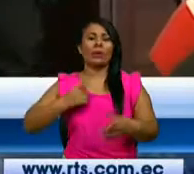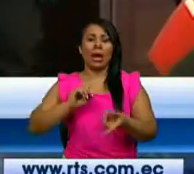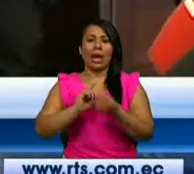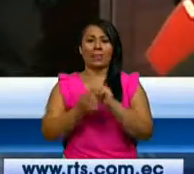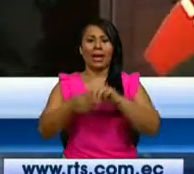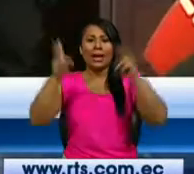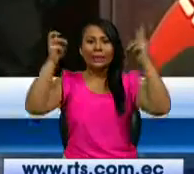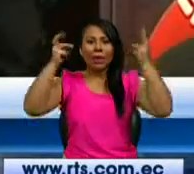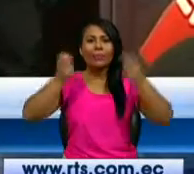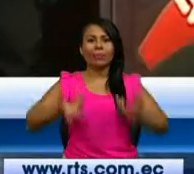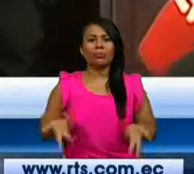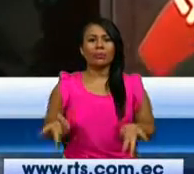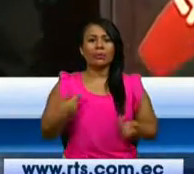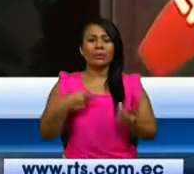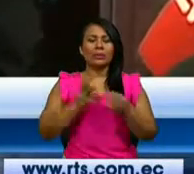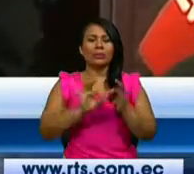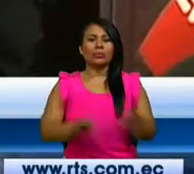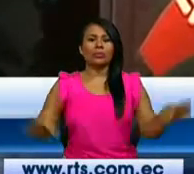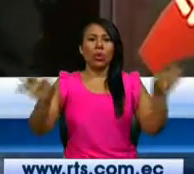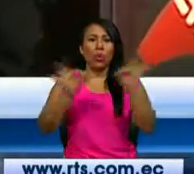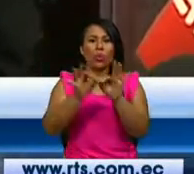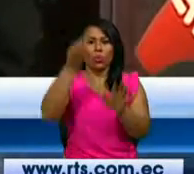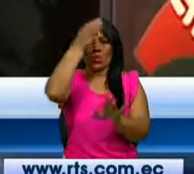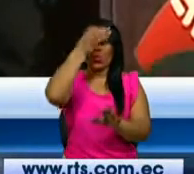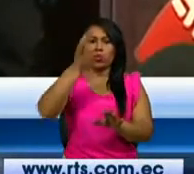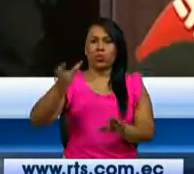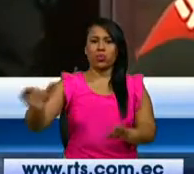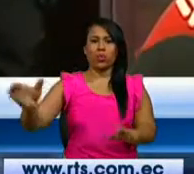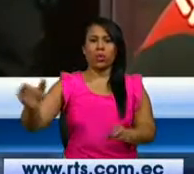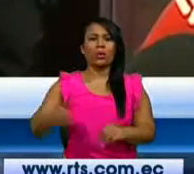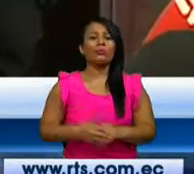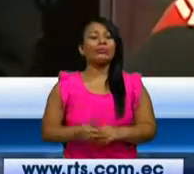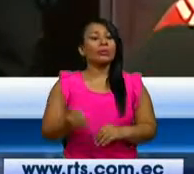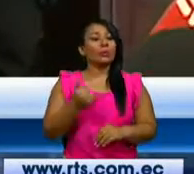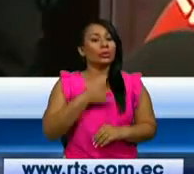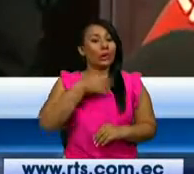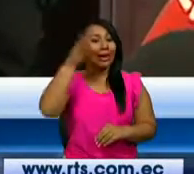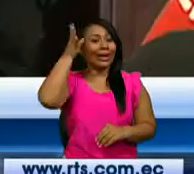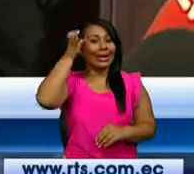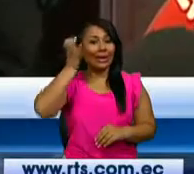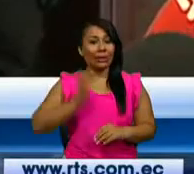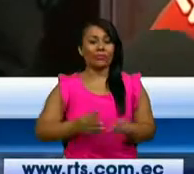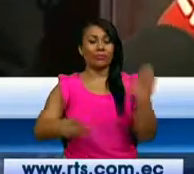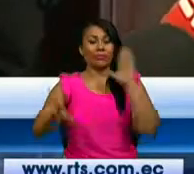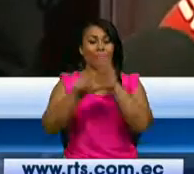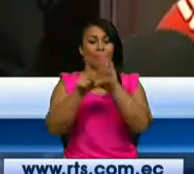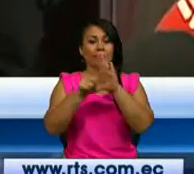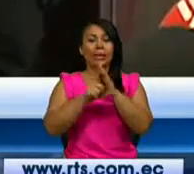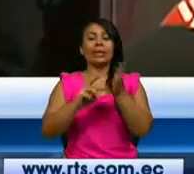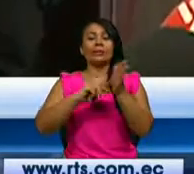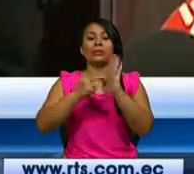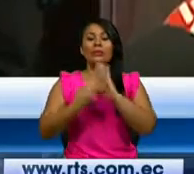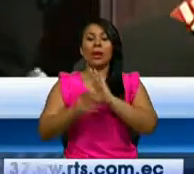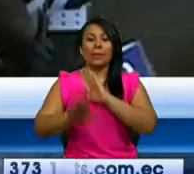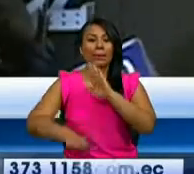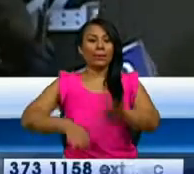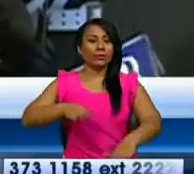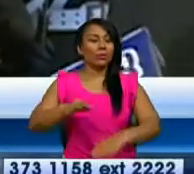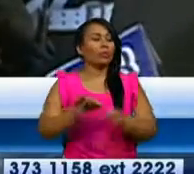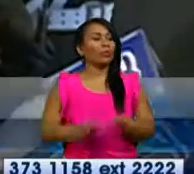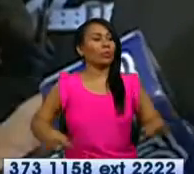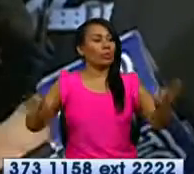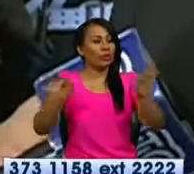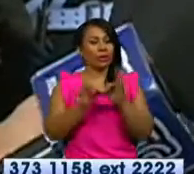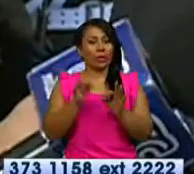biológico del género, que es una construcción cultural. De tal manera que creo que en ese sentido la ley es un paso importante. En lo